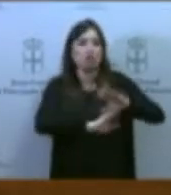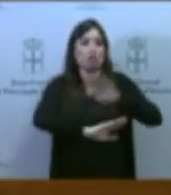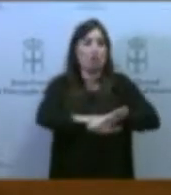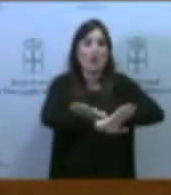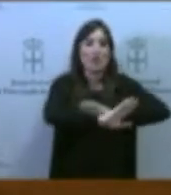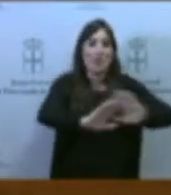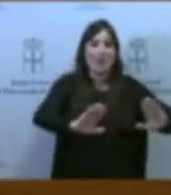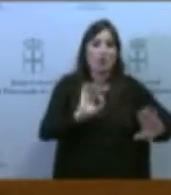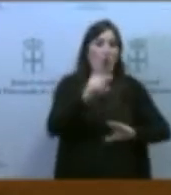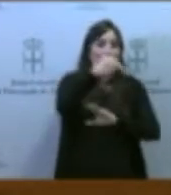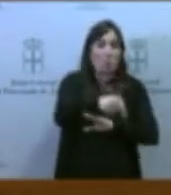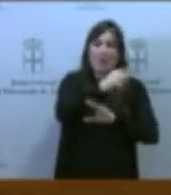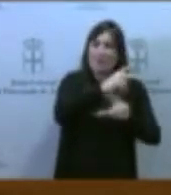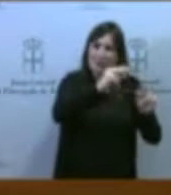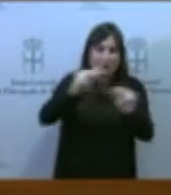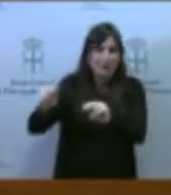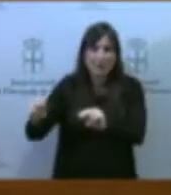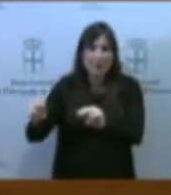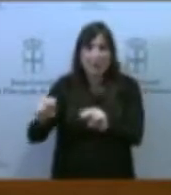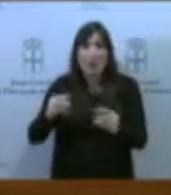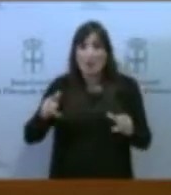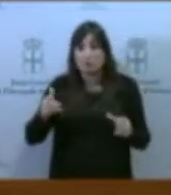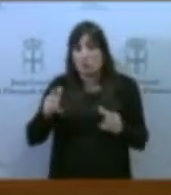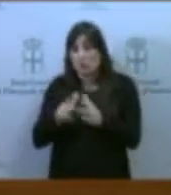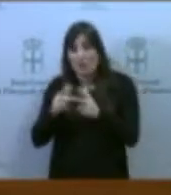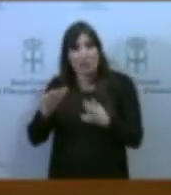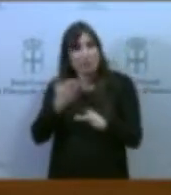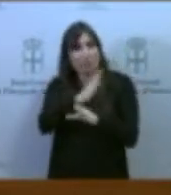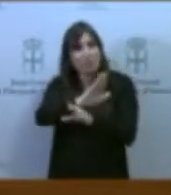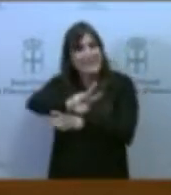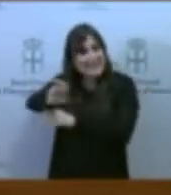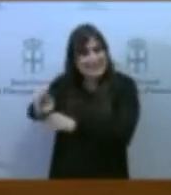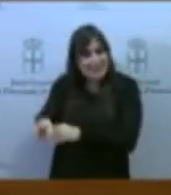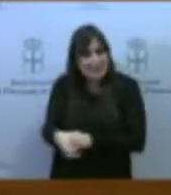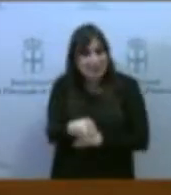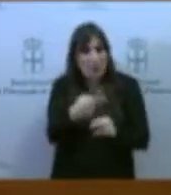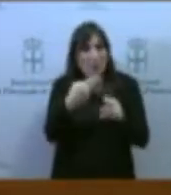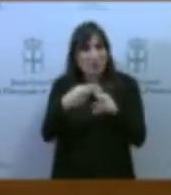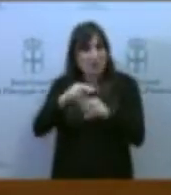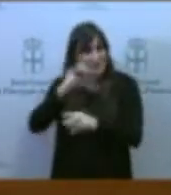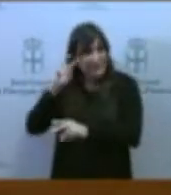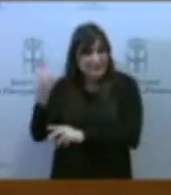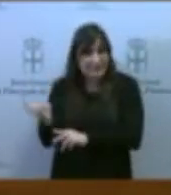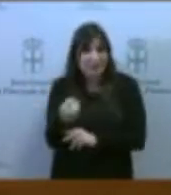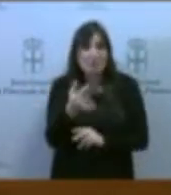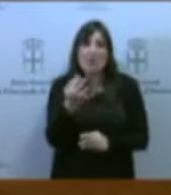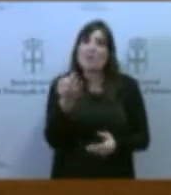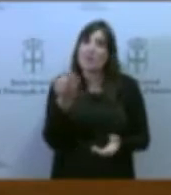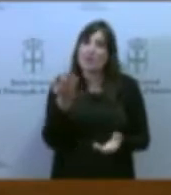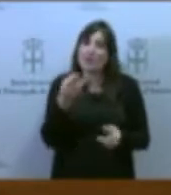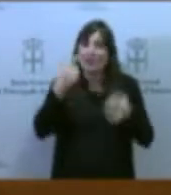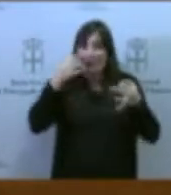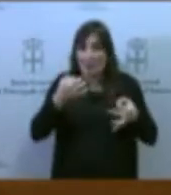y es plural, la representación política y es muy plural, y hay que tener en cuenta esa nueva realidad. Y usted todavía no la asumió, esa